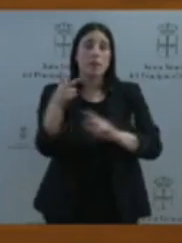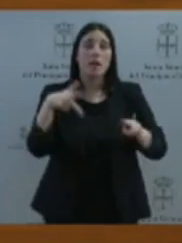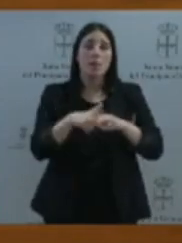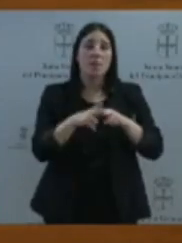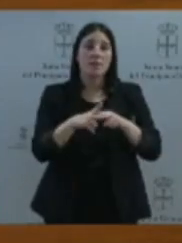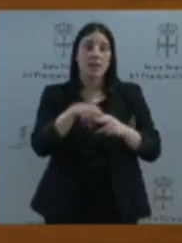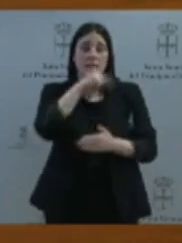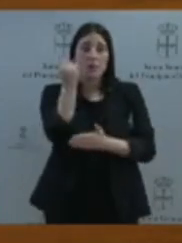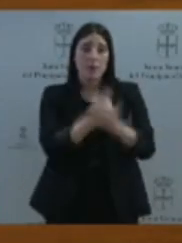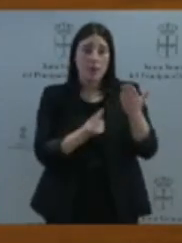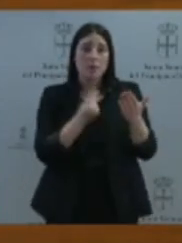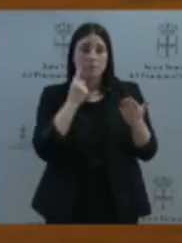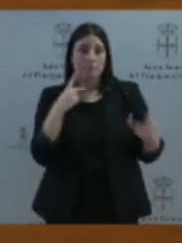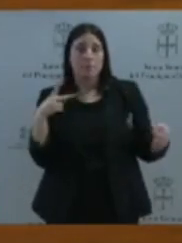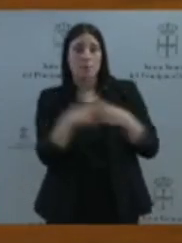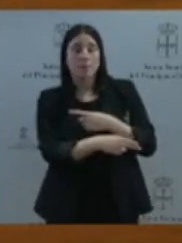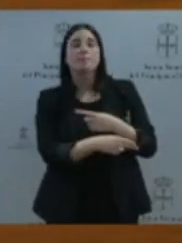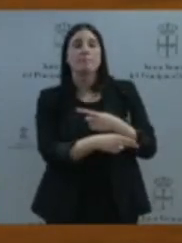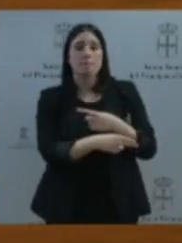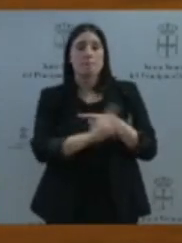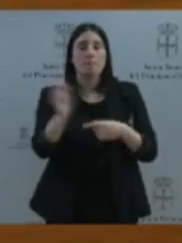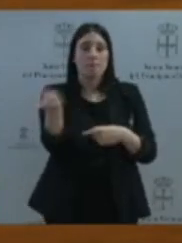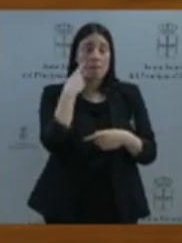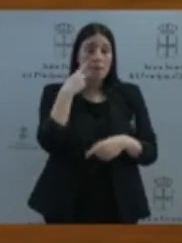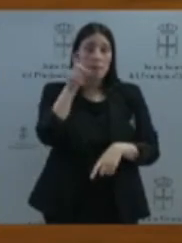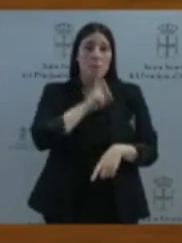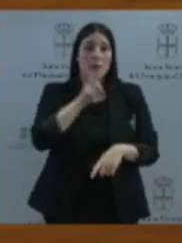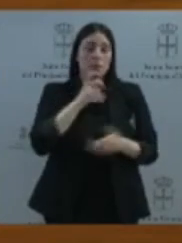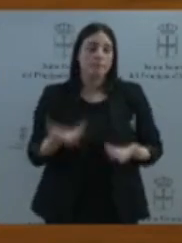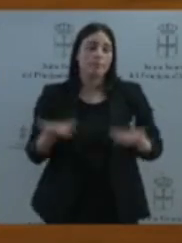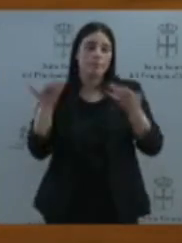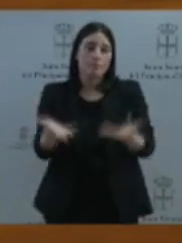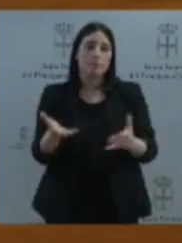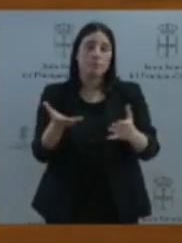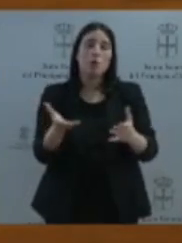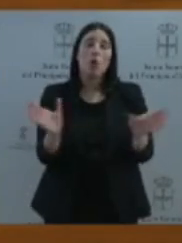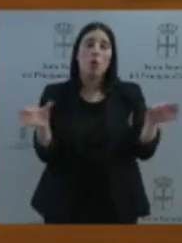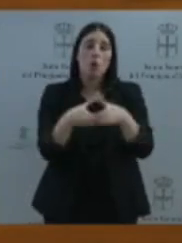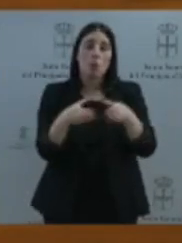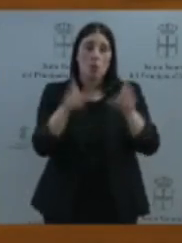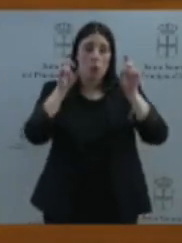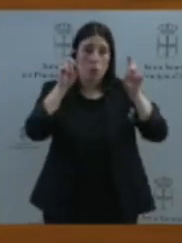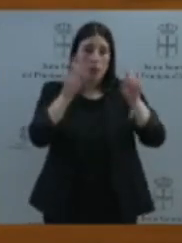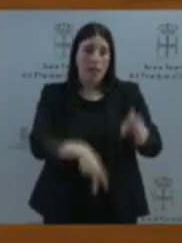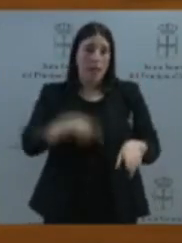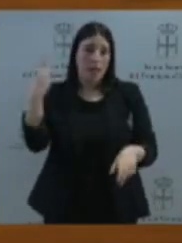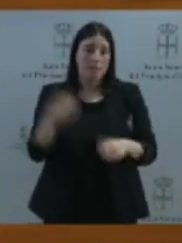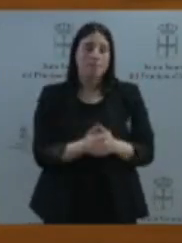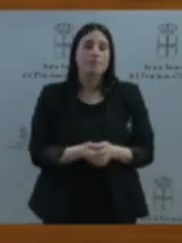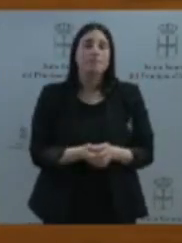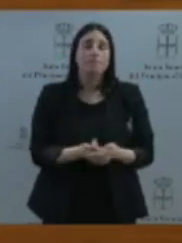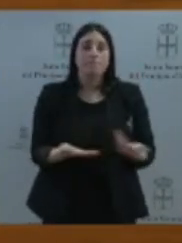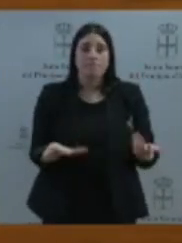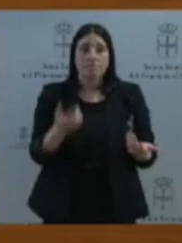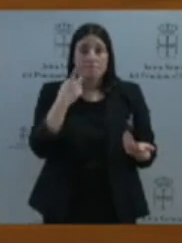estos peligros, puestas a disposición de la comunidad educativa en su conjunto. Como ven, una proposición no de ley que contiene